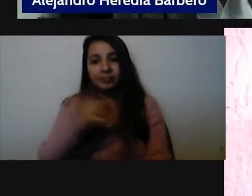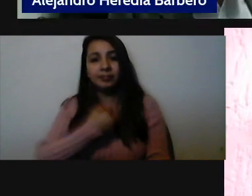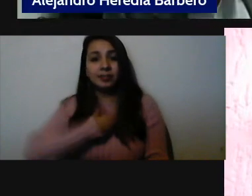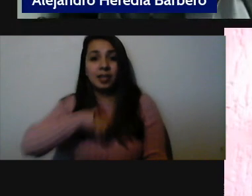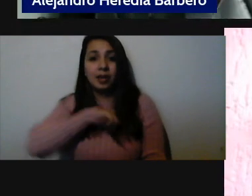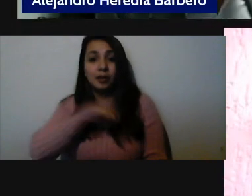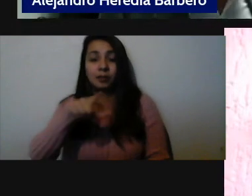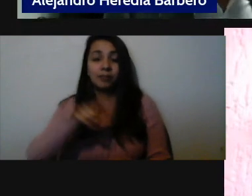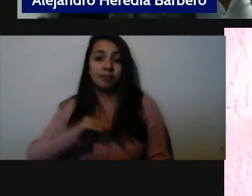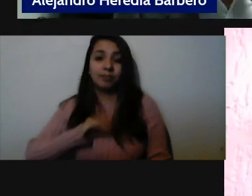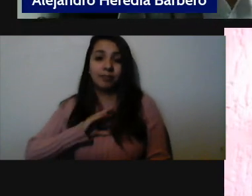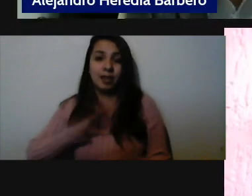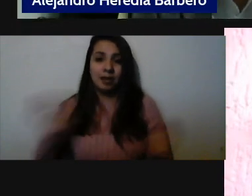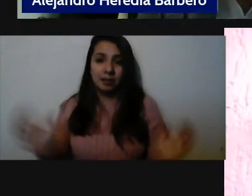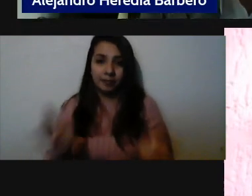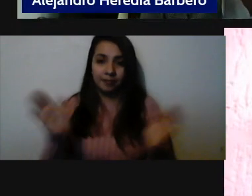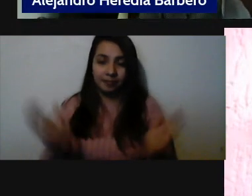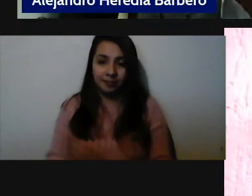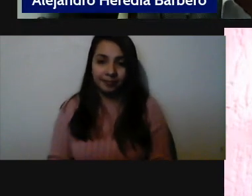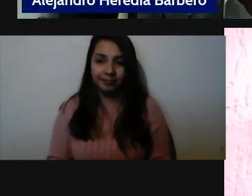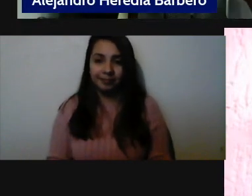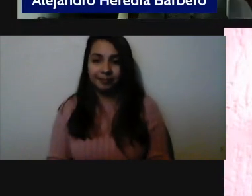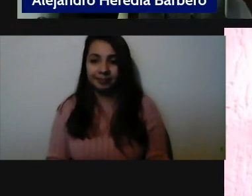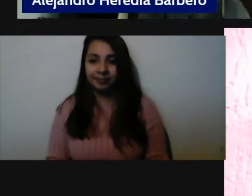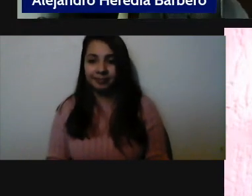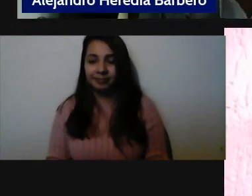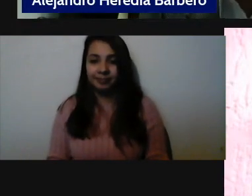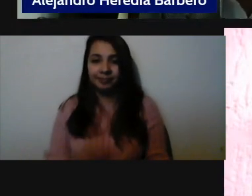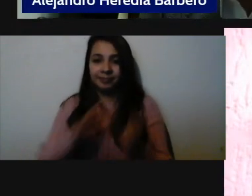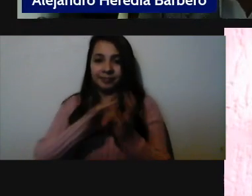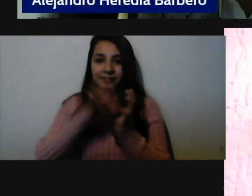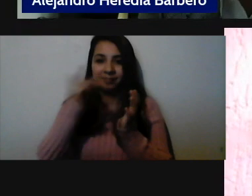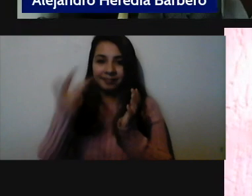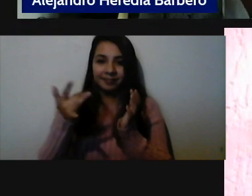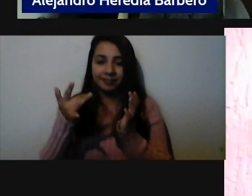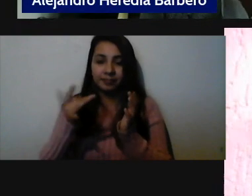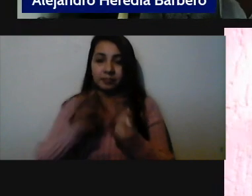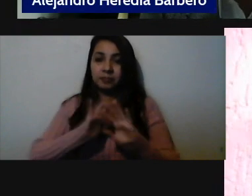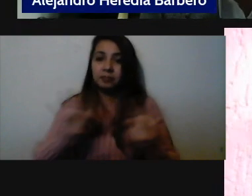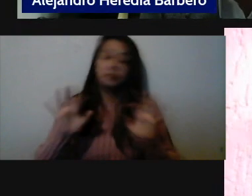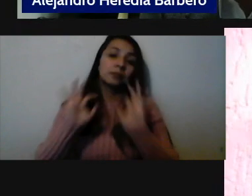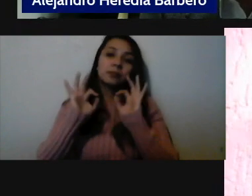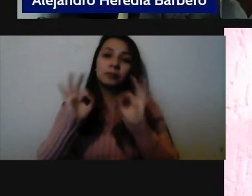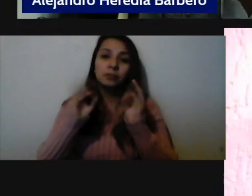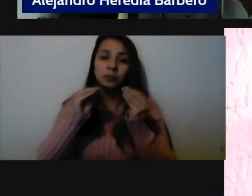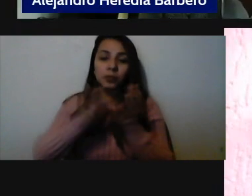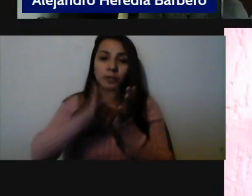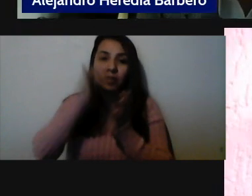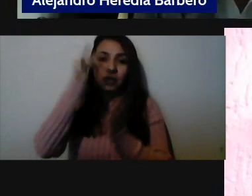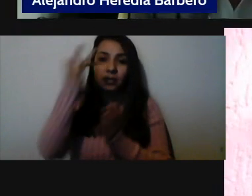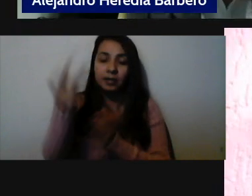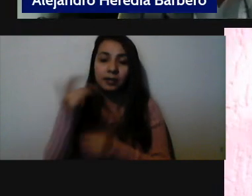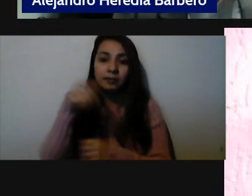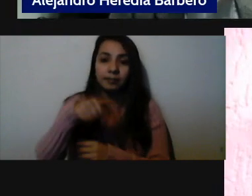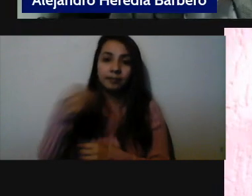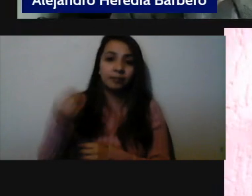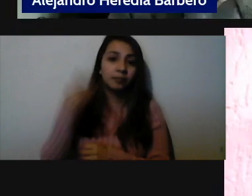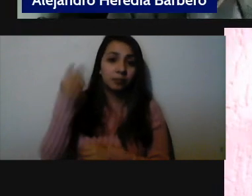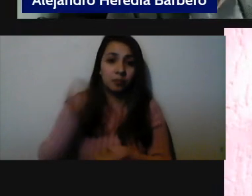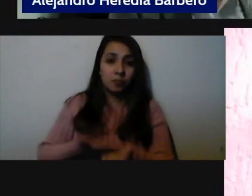y una excelente colaboración también. Muchas gracias, mucha salud y mucho ánimo. Y muchas gracias nuevamente. Pero